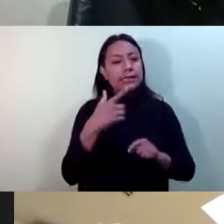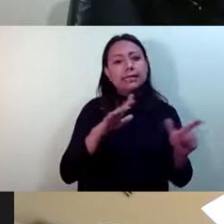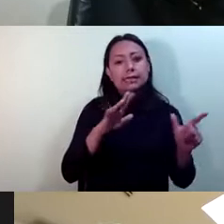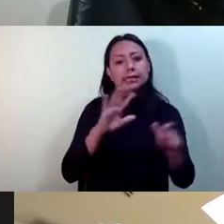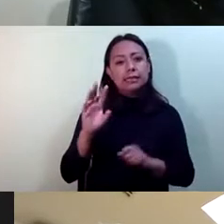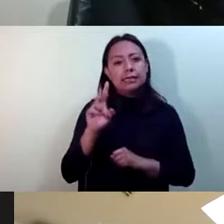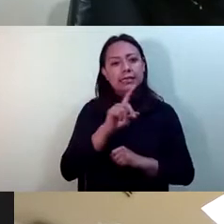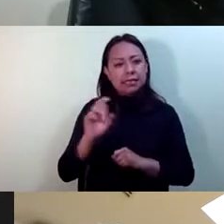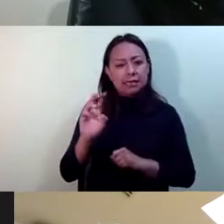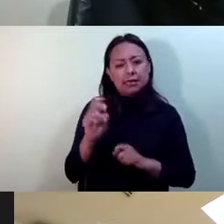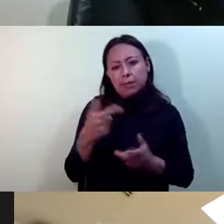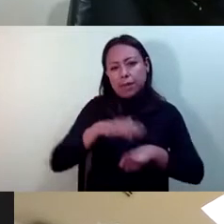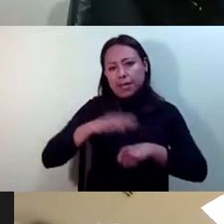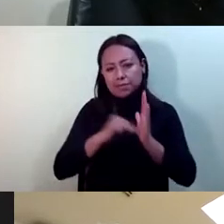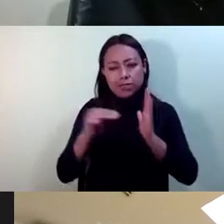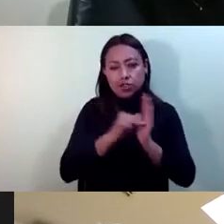12.307.883, es decir, el